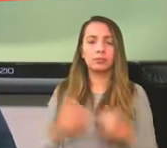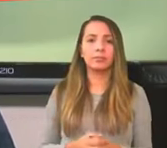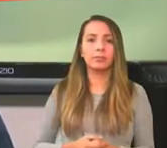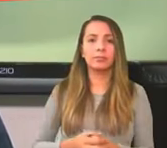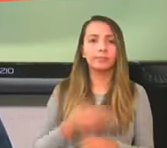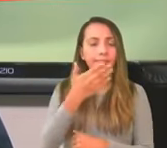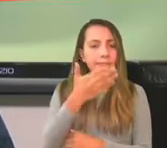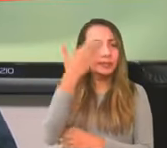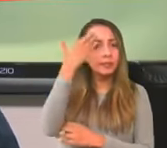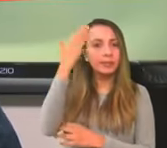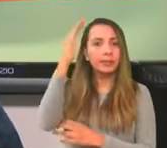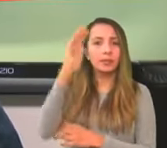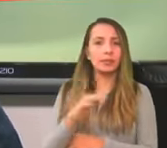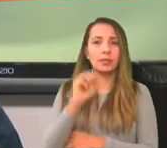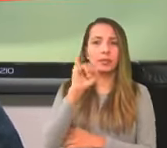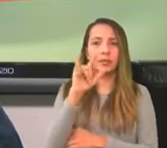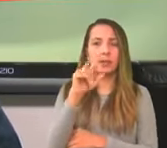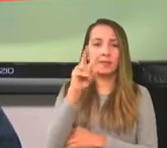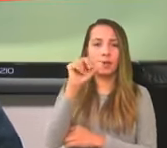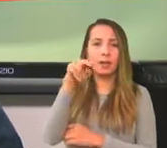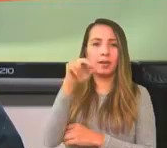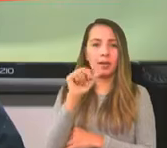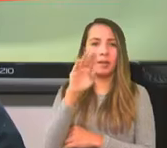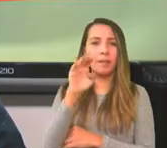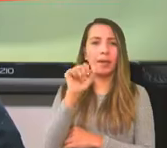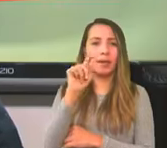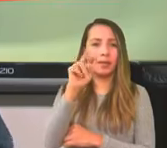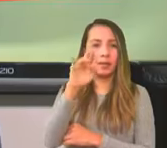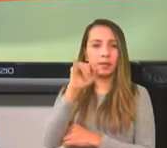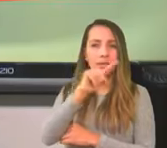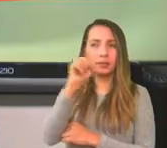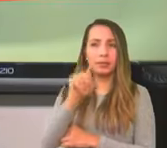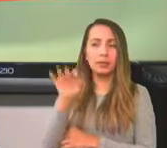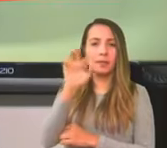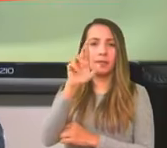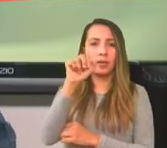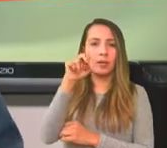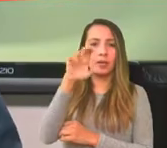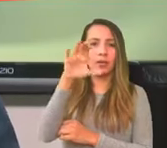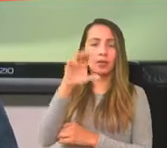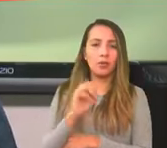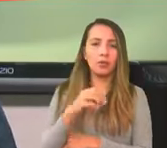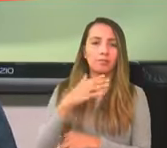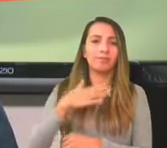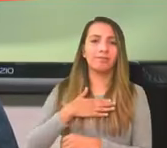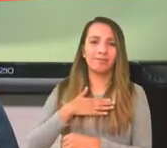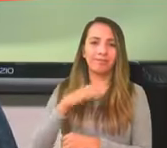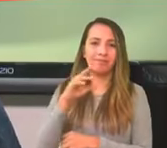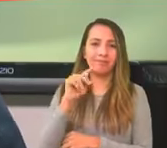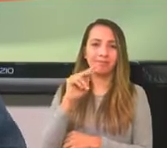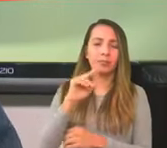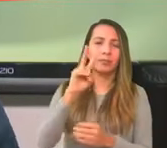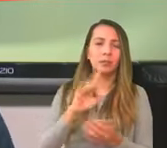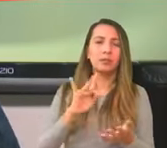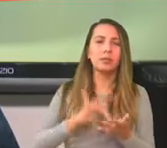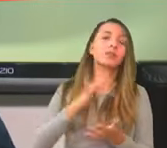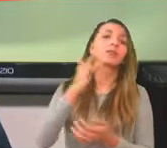Señora Silvana Beatriz Franco, agradecerle por parte de CNR Canal 73 y